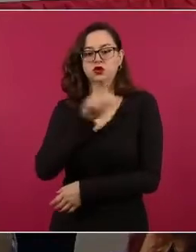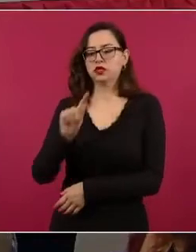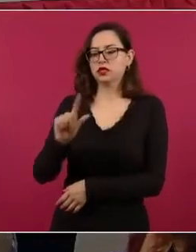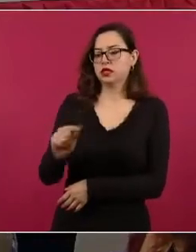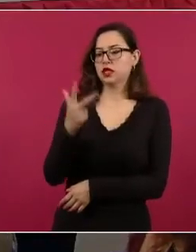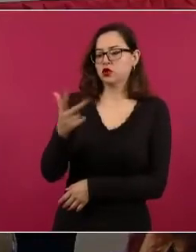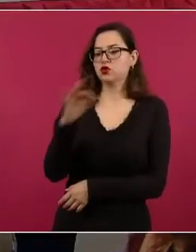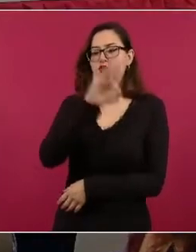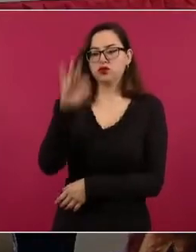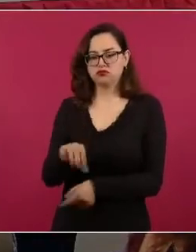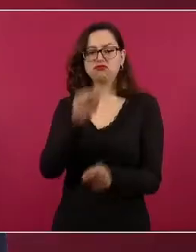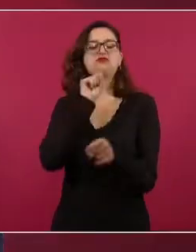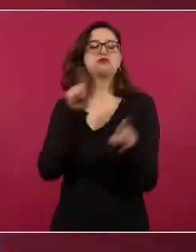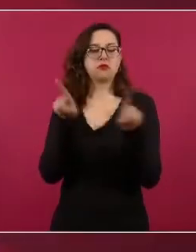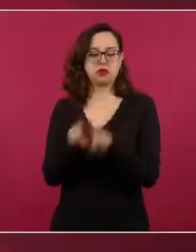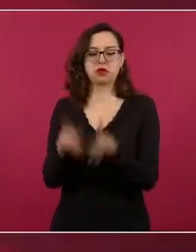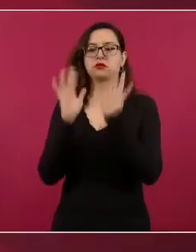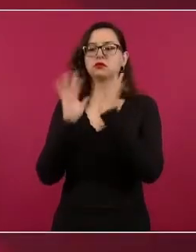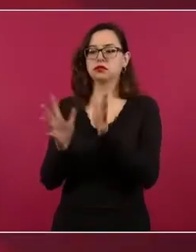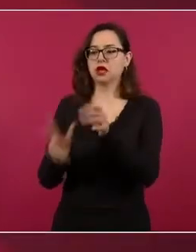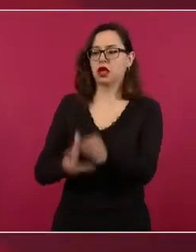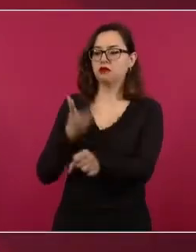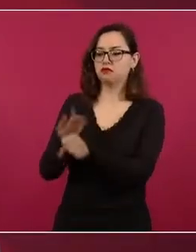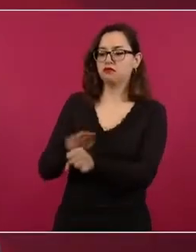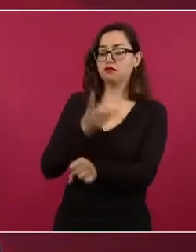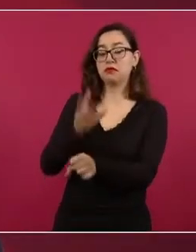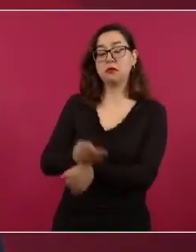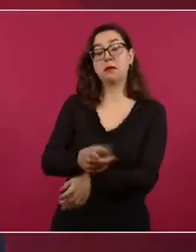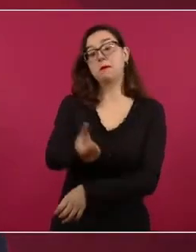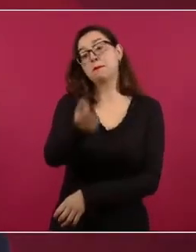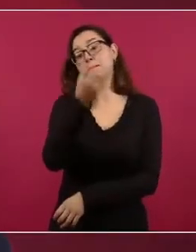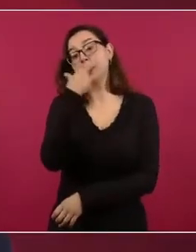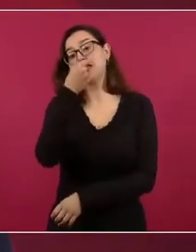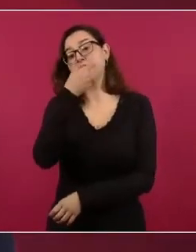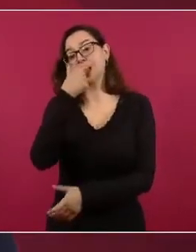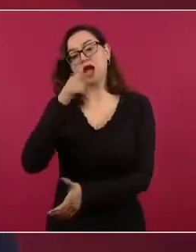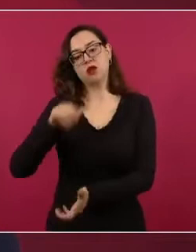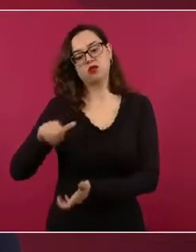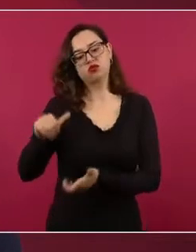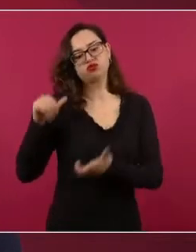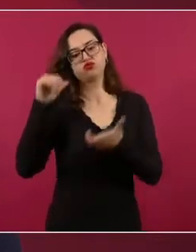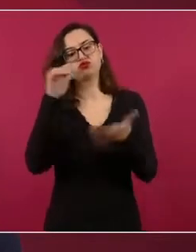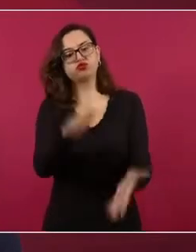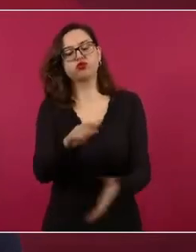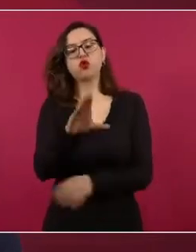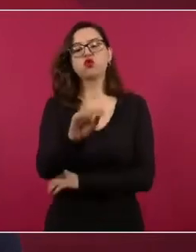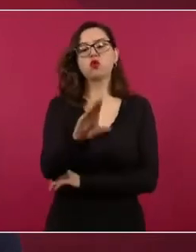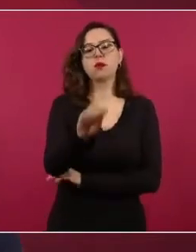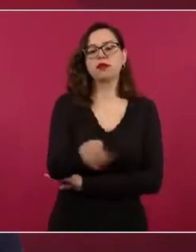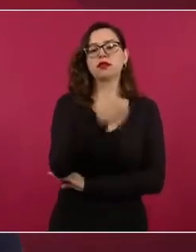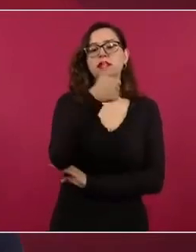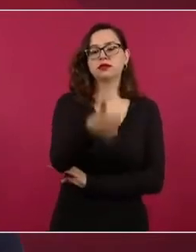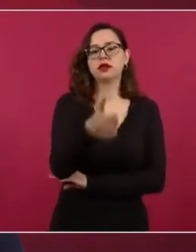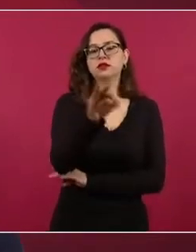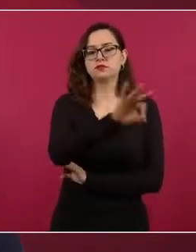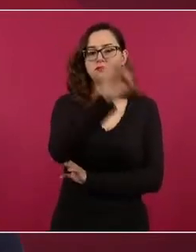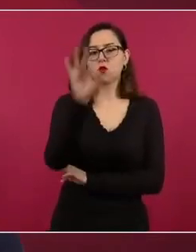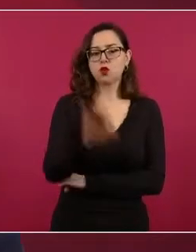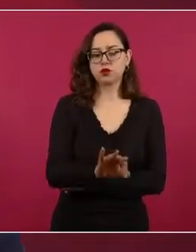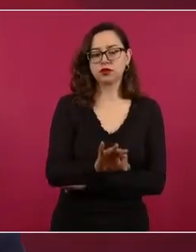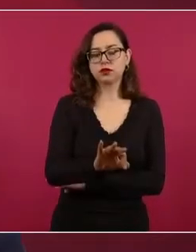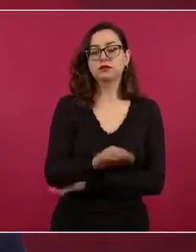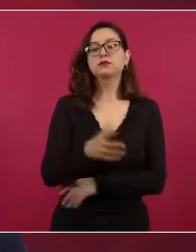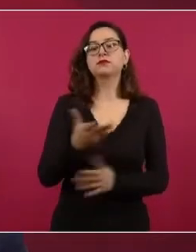intervenidas. El abasto en Nayarit alcanza niveles del 96% de recetas surtidas y al momento está en proceso